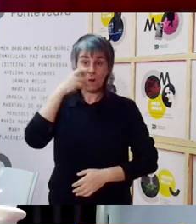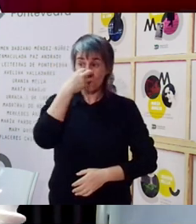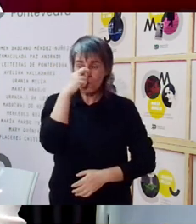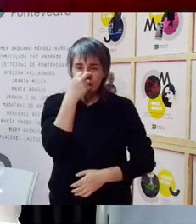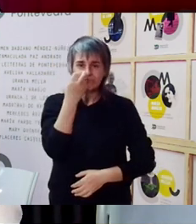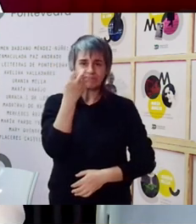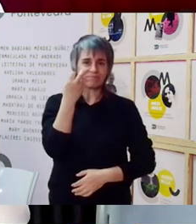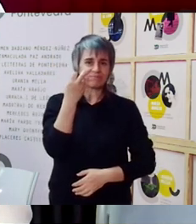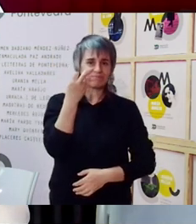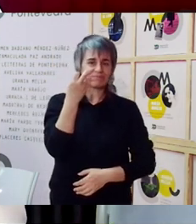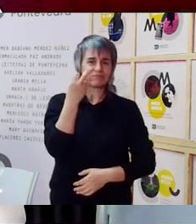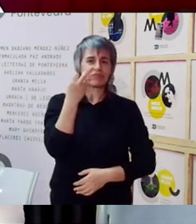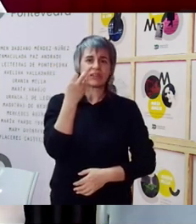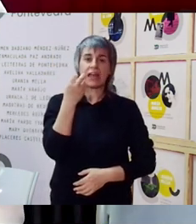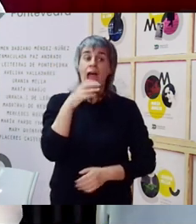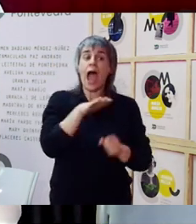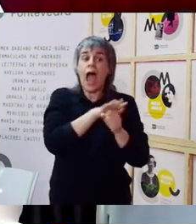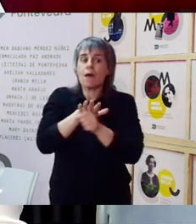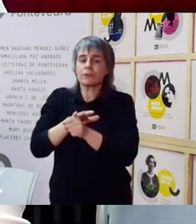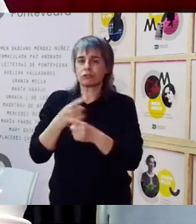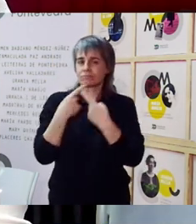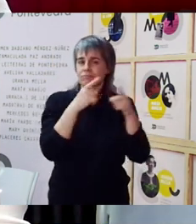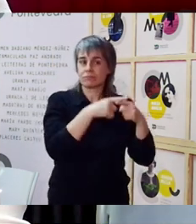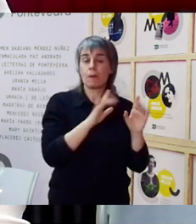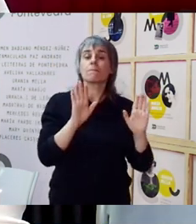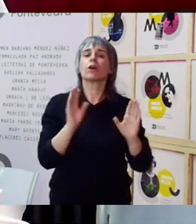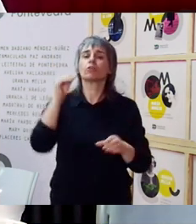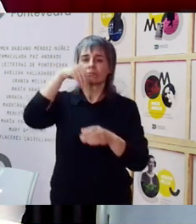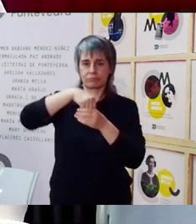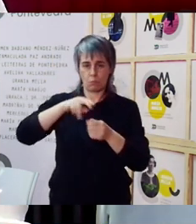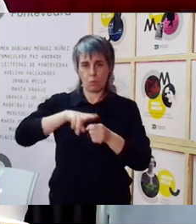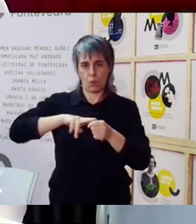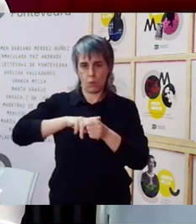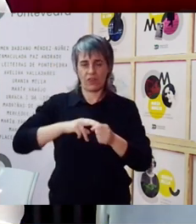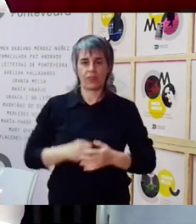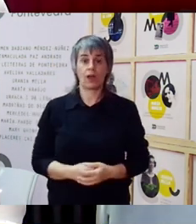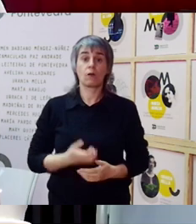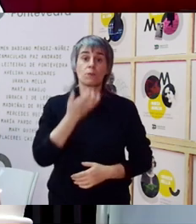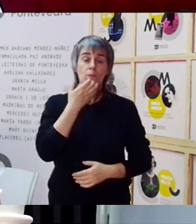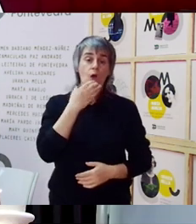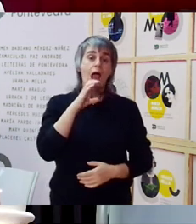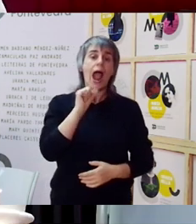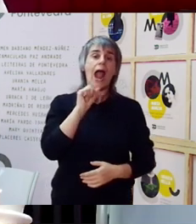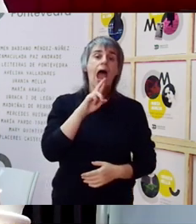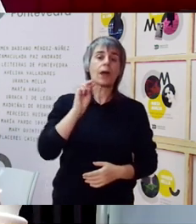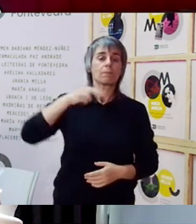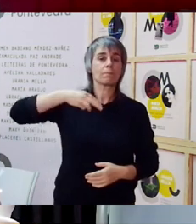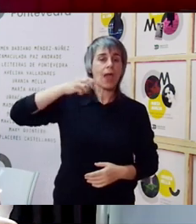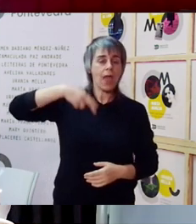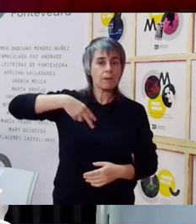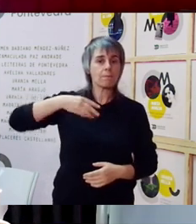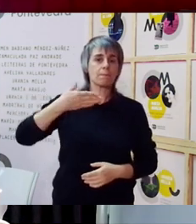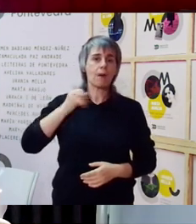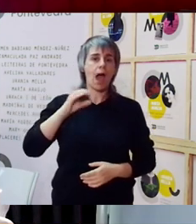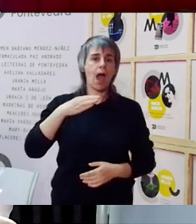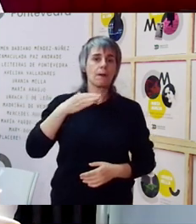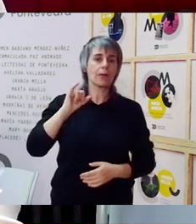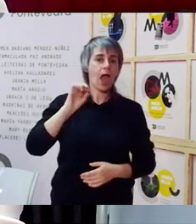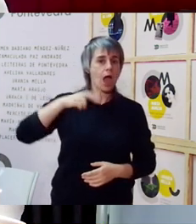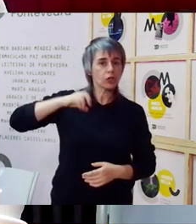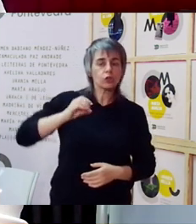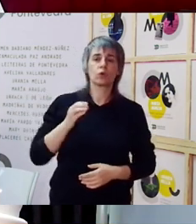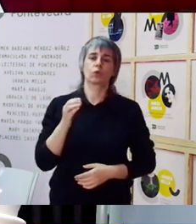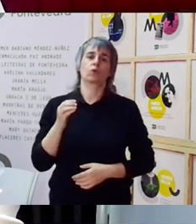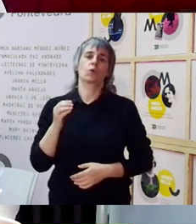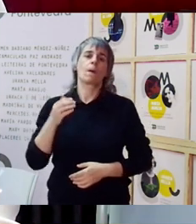ámbitos, todas elas ligadas a nosa provincia. Mulleres como Carmen Babiano, Mercedes Ruibal, Inmaculada